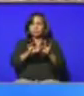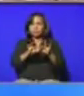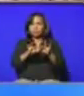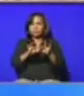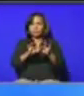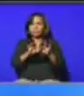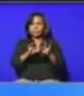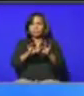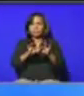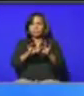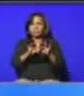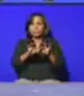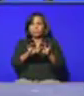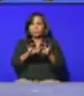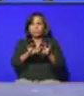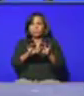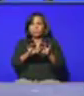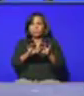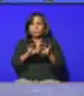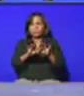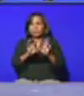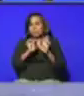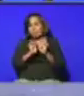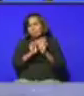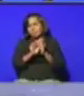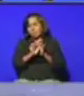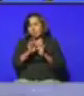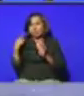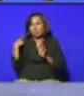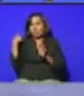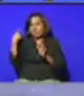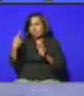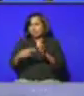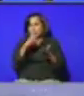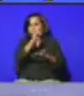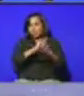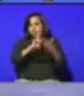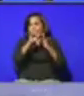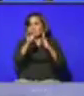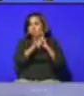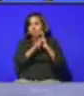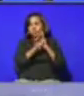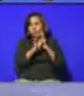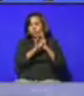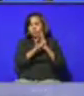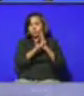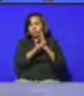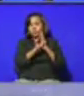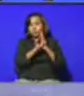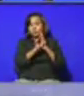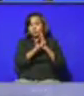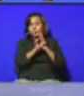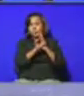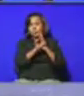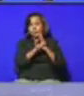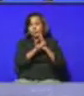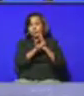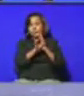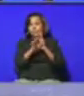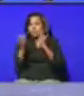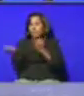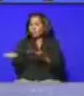comisión, el hecho de que el rector de la Universidad Tecnológica, donde hemos tenido egresados en el área